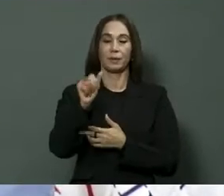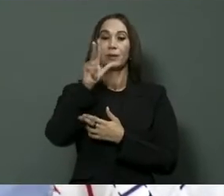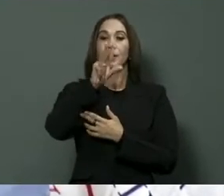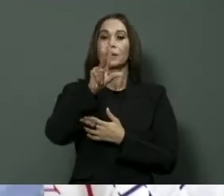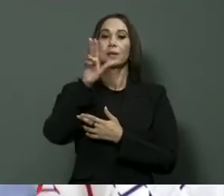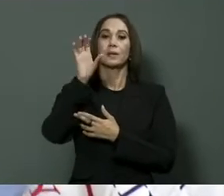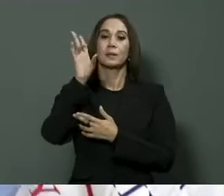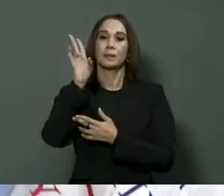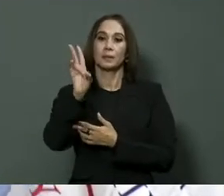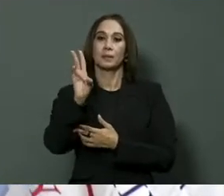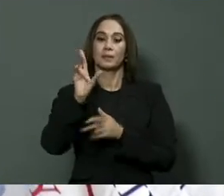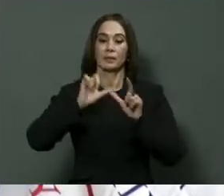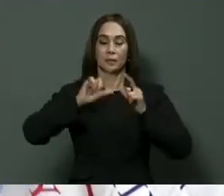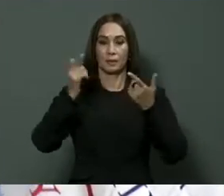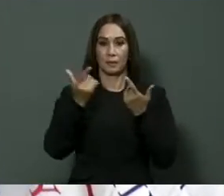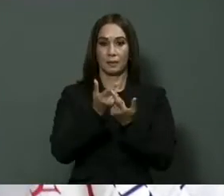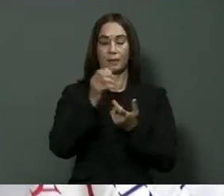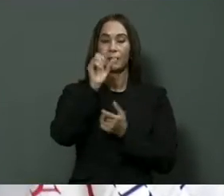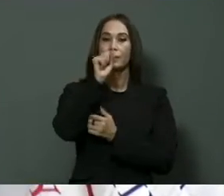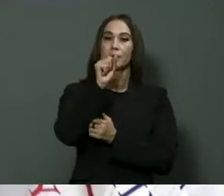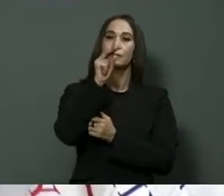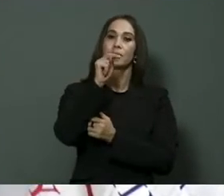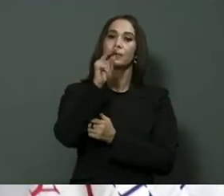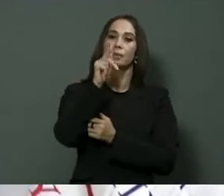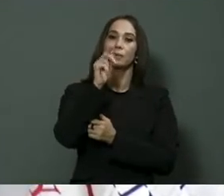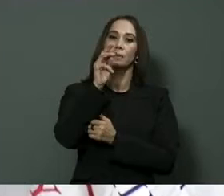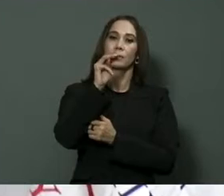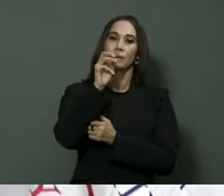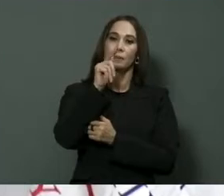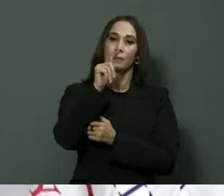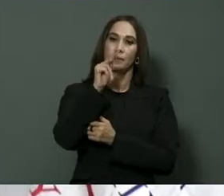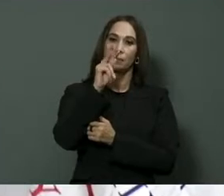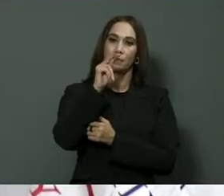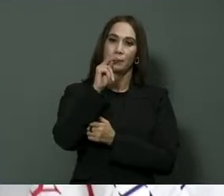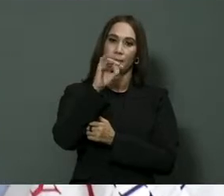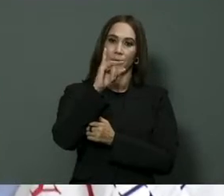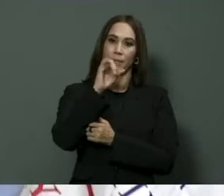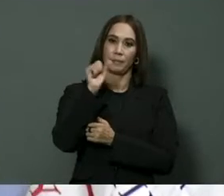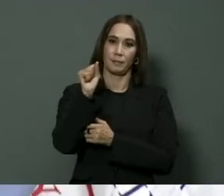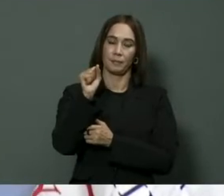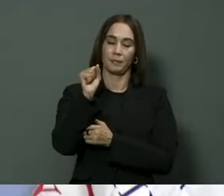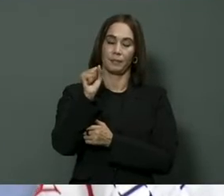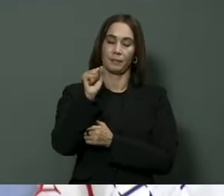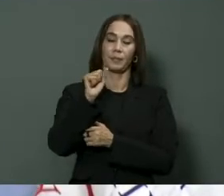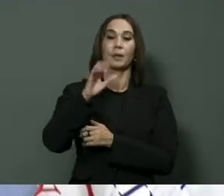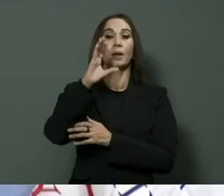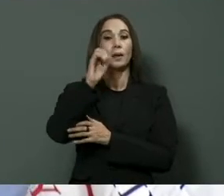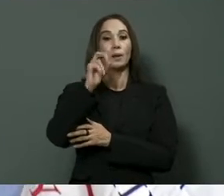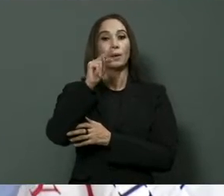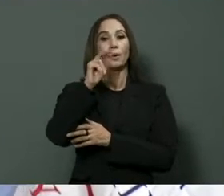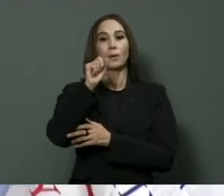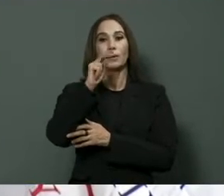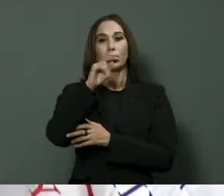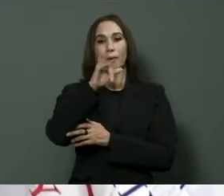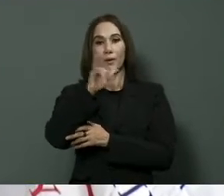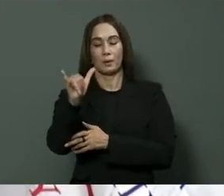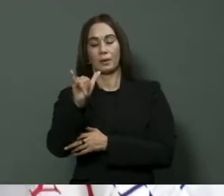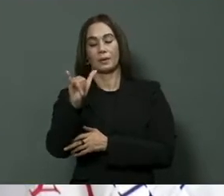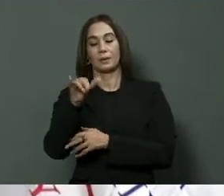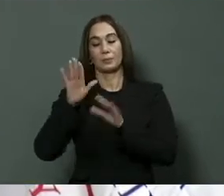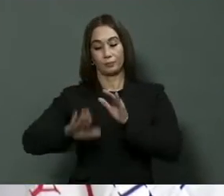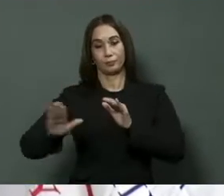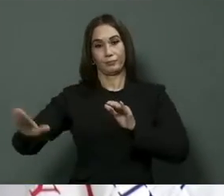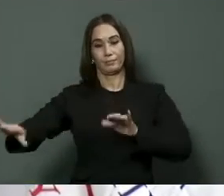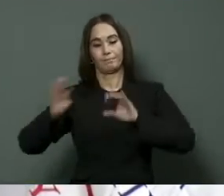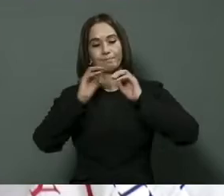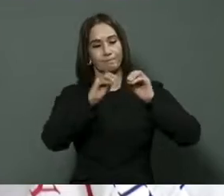37 en el barrio San Martín, entre otras. Mientras que el Consejo Nacional para la Niñez, CONANI, instruirá a los